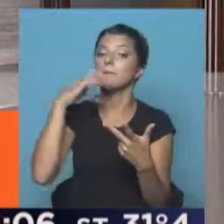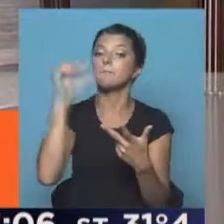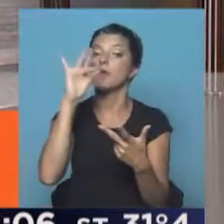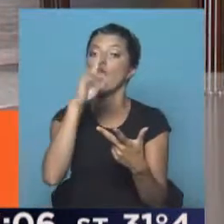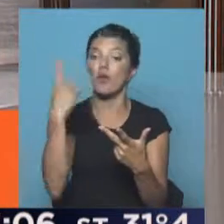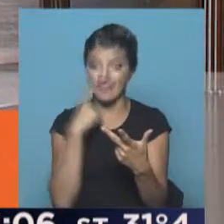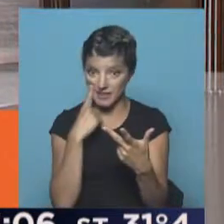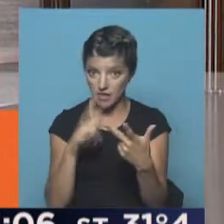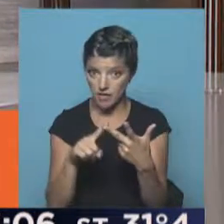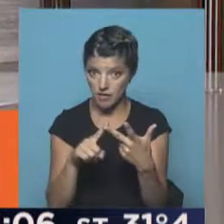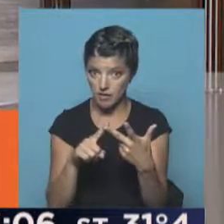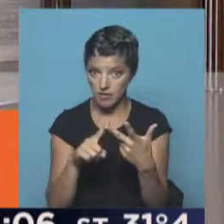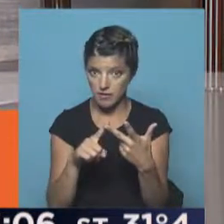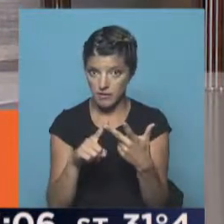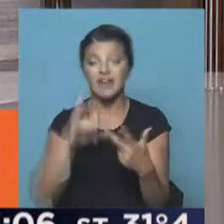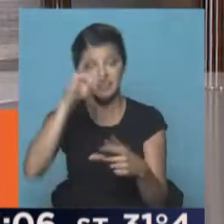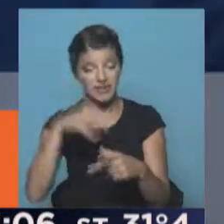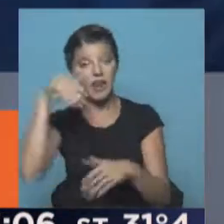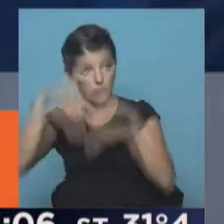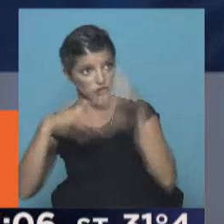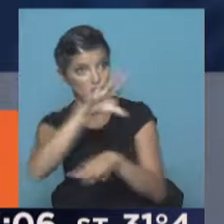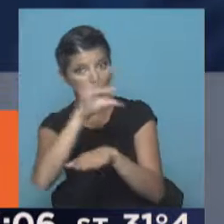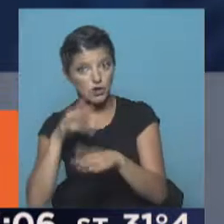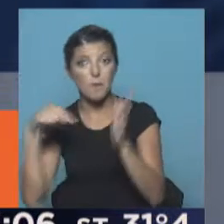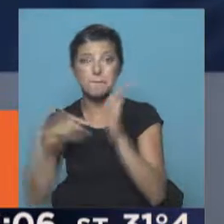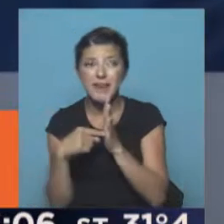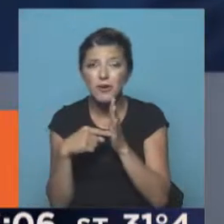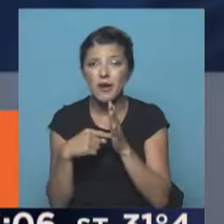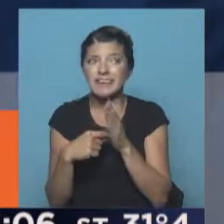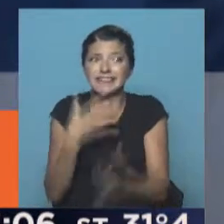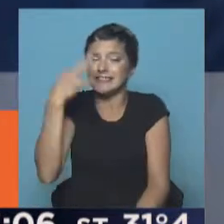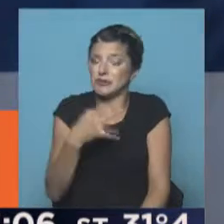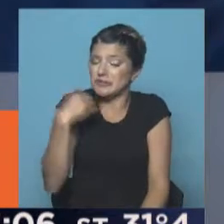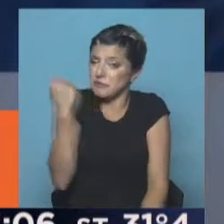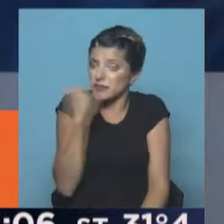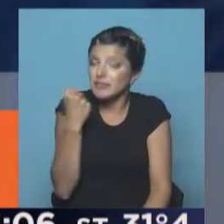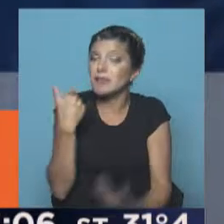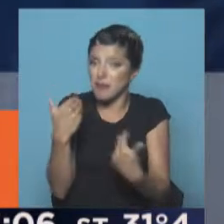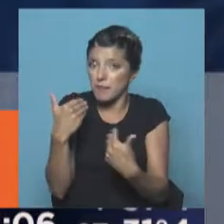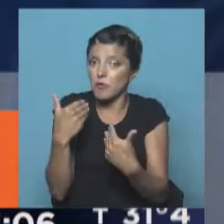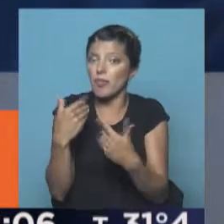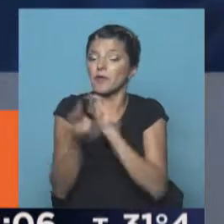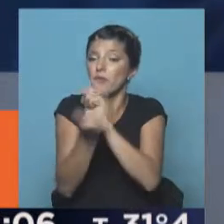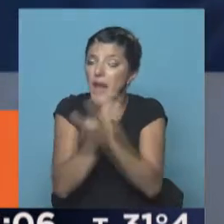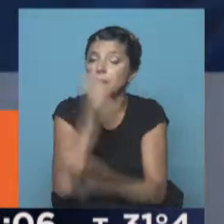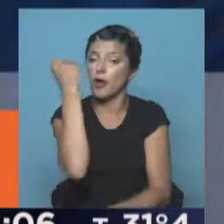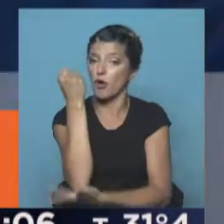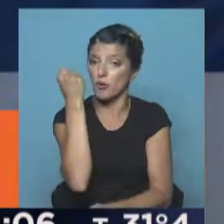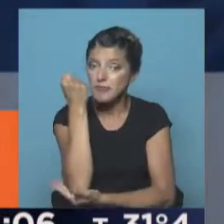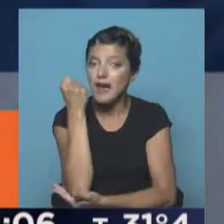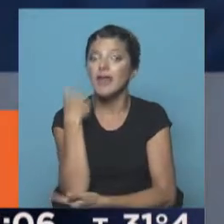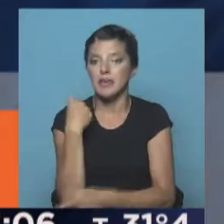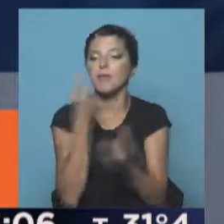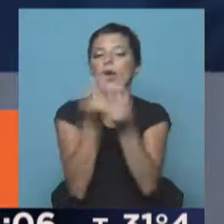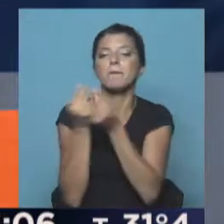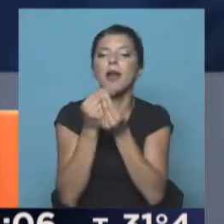que enfrentar condiciones durísimas para ajustar la economía italiana para que entrara en el euro en los años 90, son